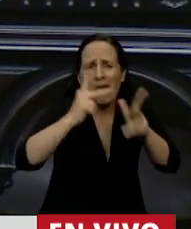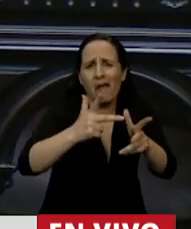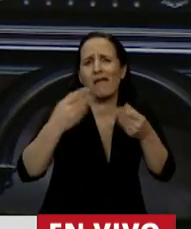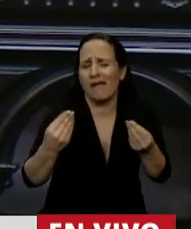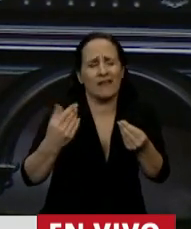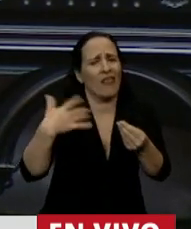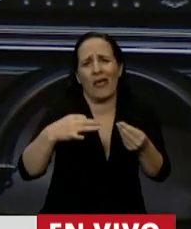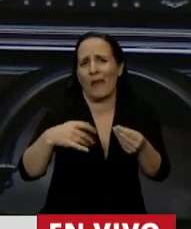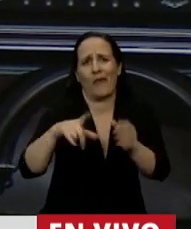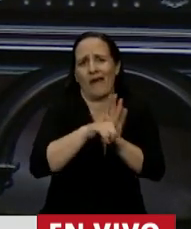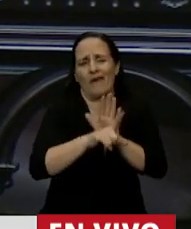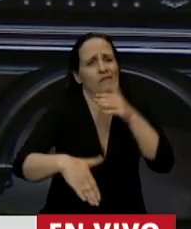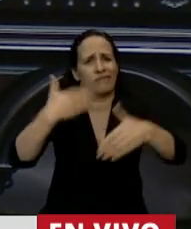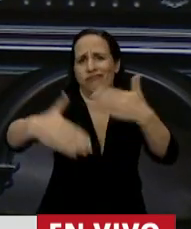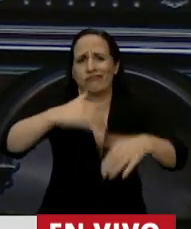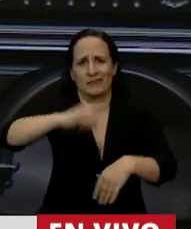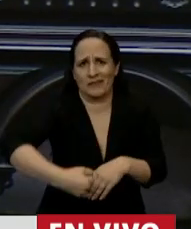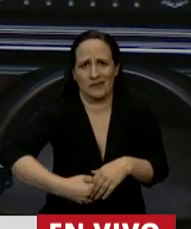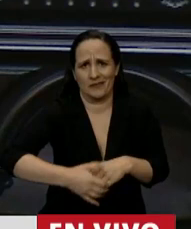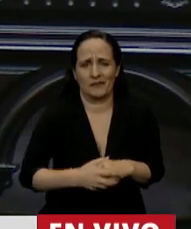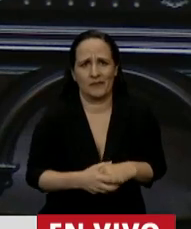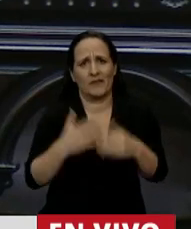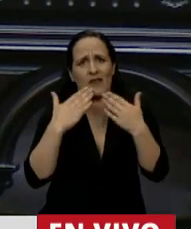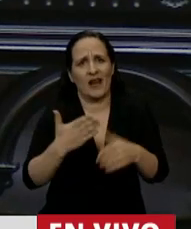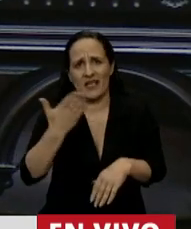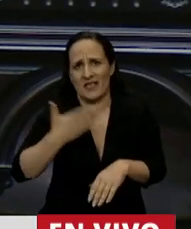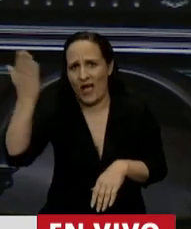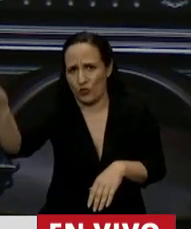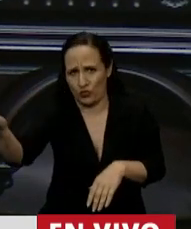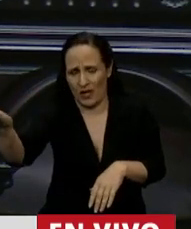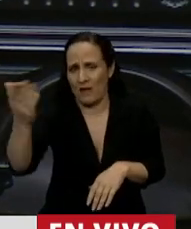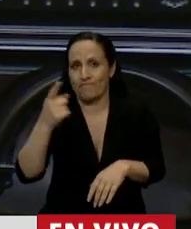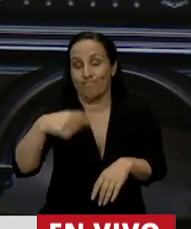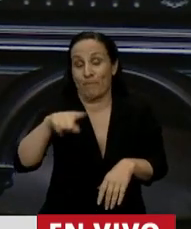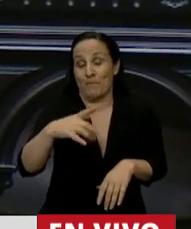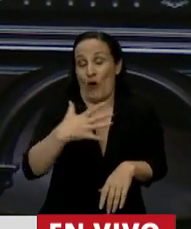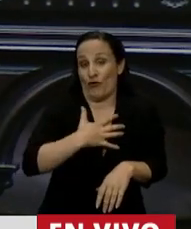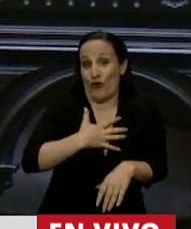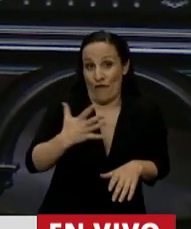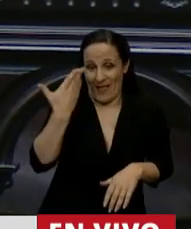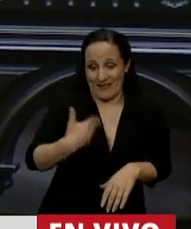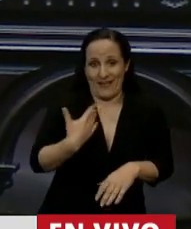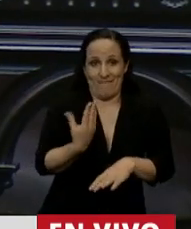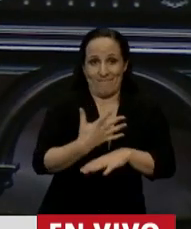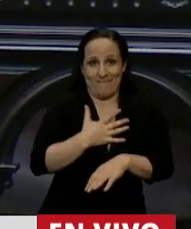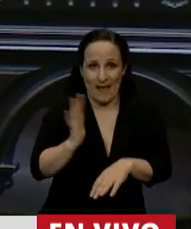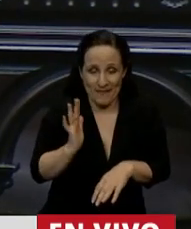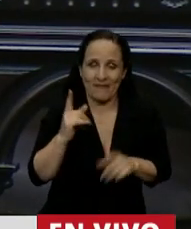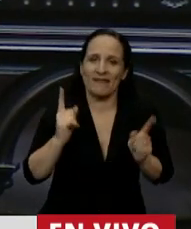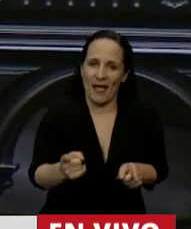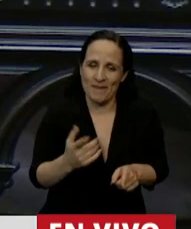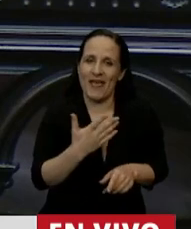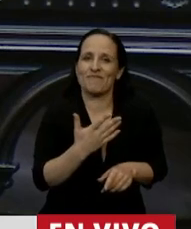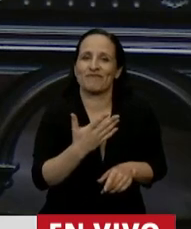de que avancemos en esta legislación. Obviamente agradecerle a usted, presidente, por la confianza puesta en mí y también al presidente